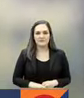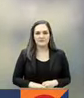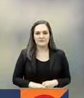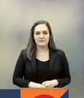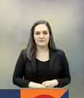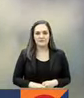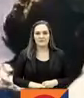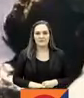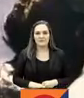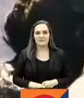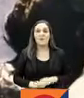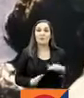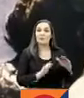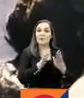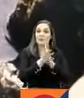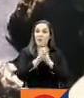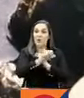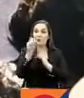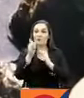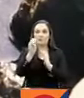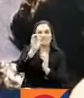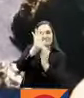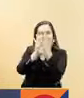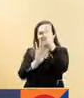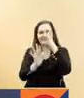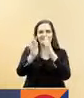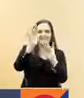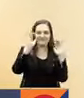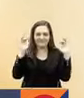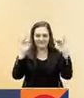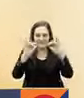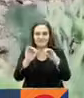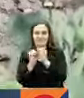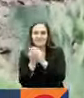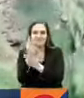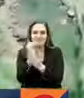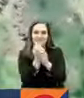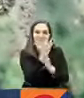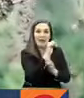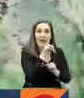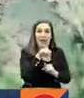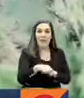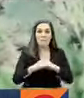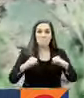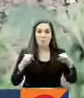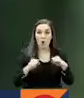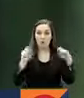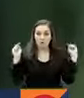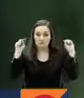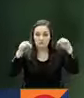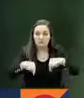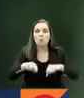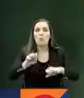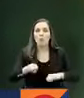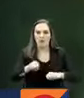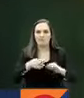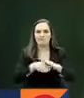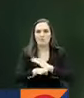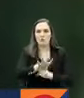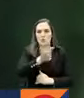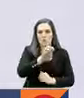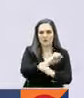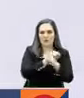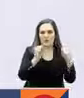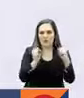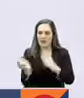El Jardín Botánico mantendrá atención al público durante la Semana Santa, realizando recorridos guiados en un horario de 9 de la mañana a 3 de la